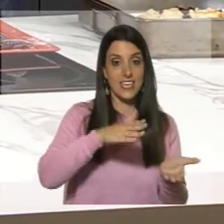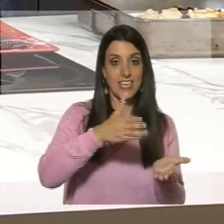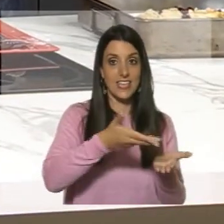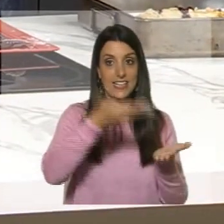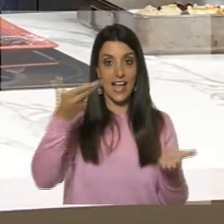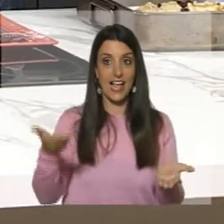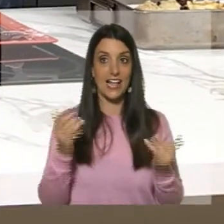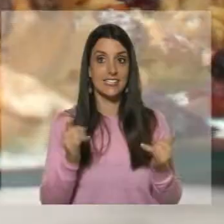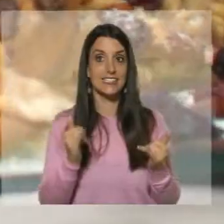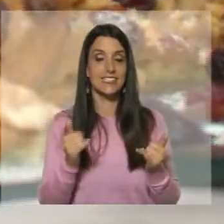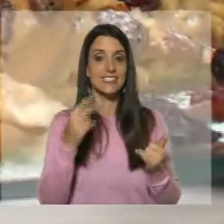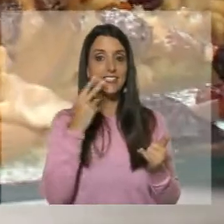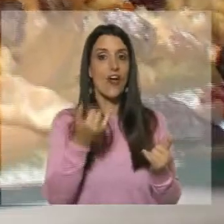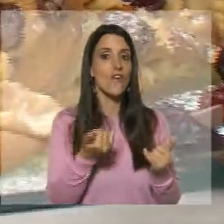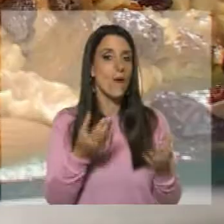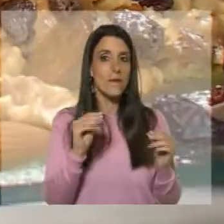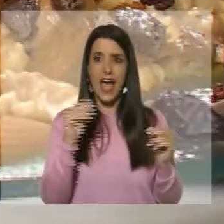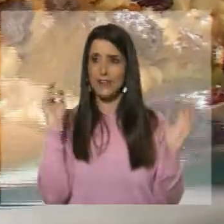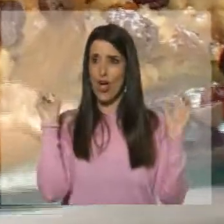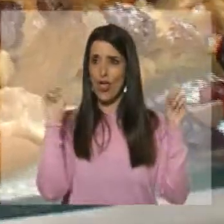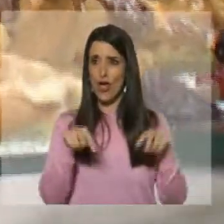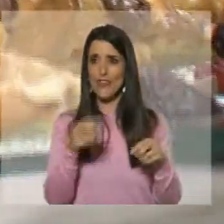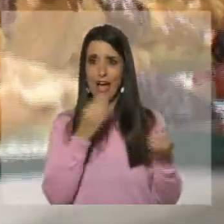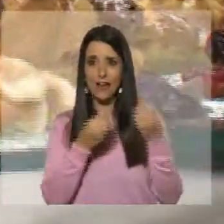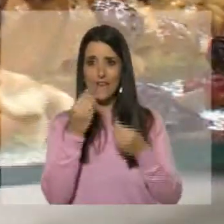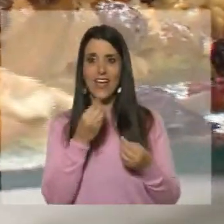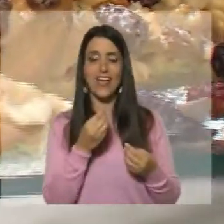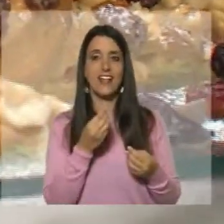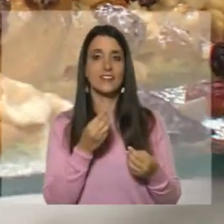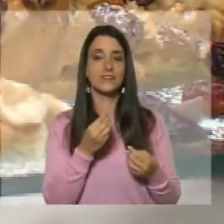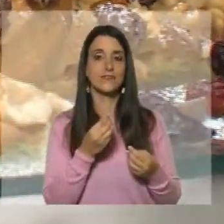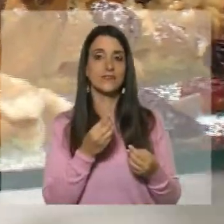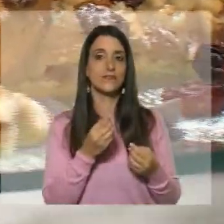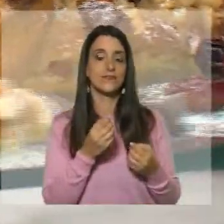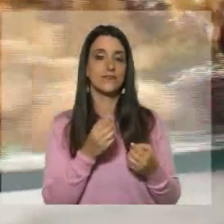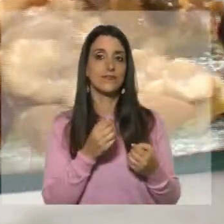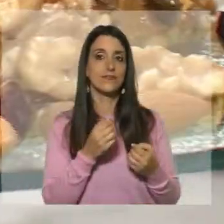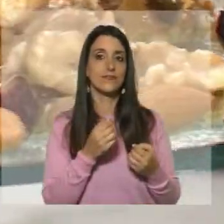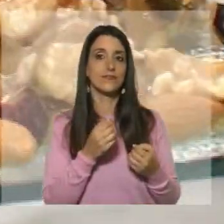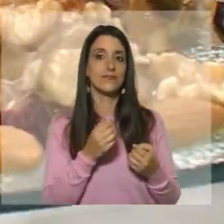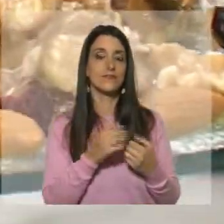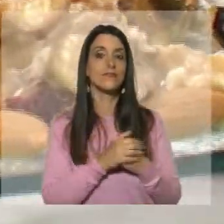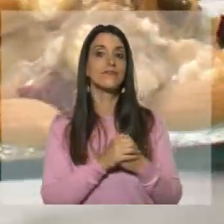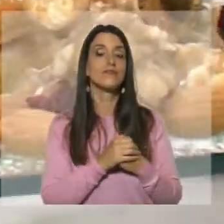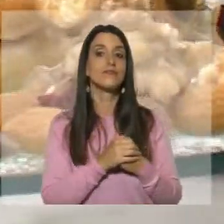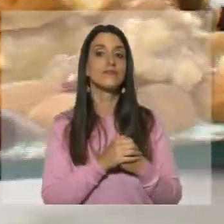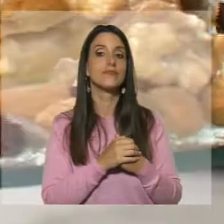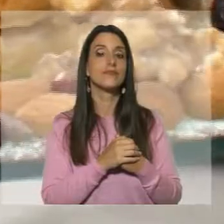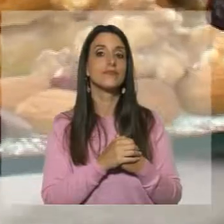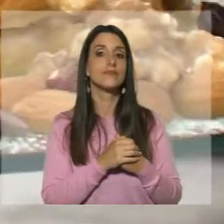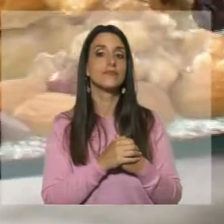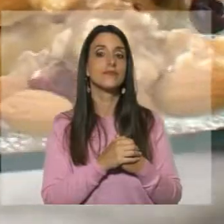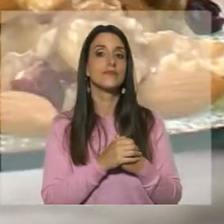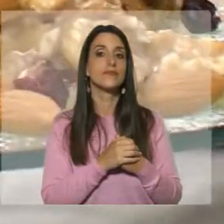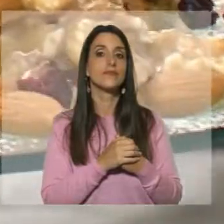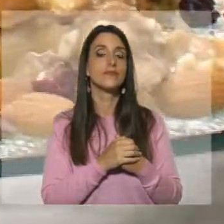ya tenemos. Mira, mira todos los que vinieron. Ya tenemos que empezar a. Claro, acá. ¿Tenés acá, mate todavía? Sí, con